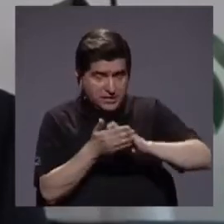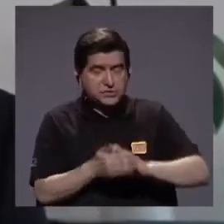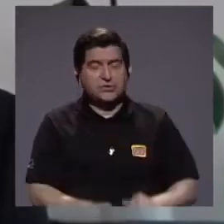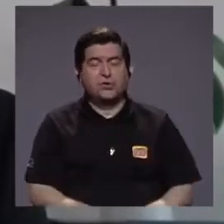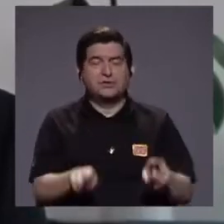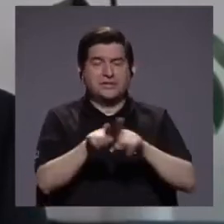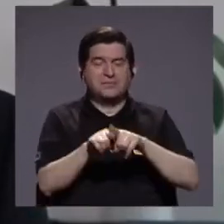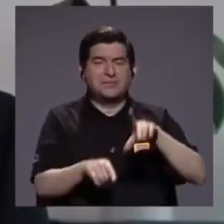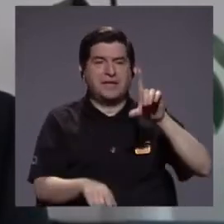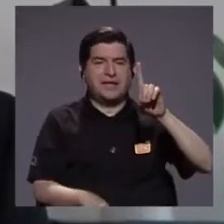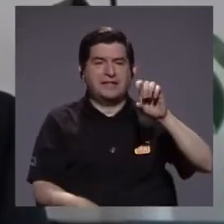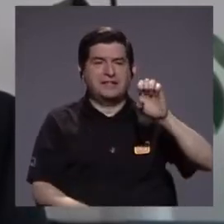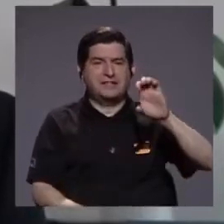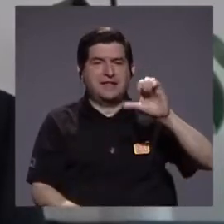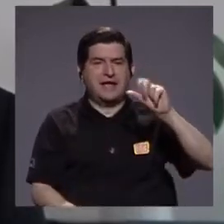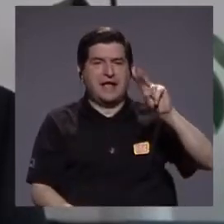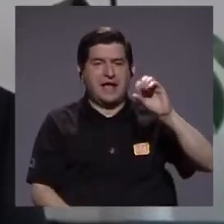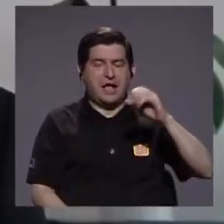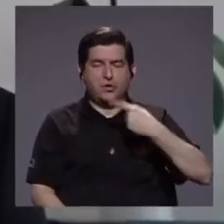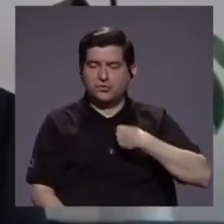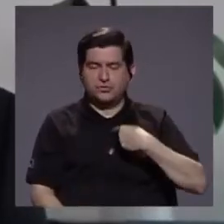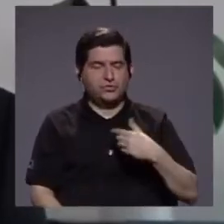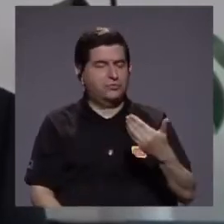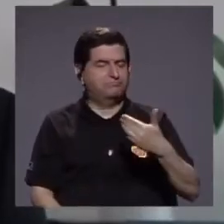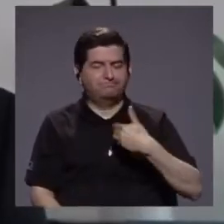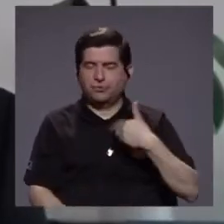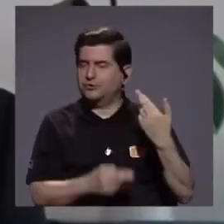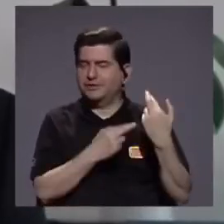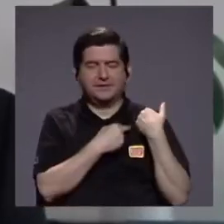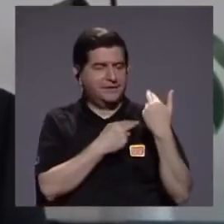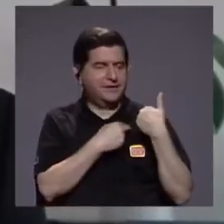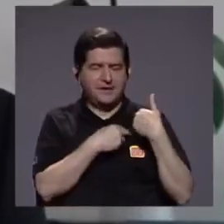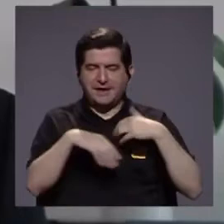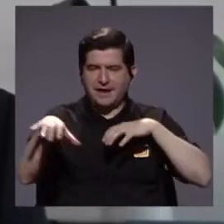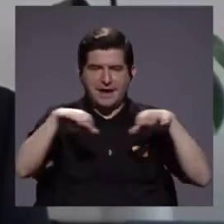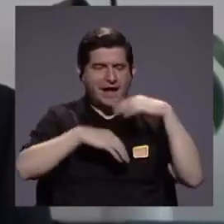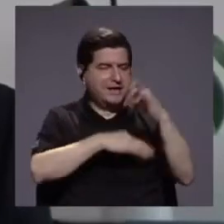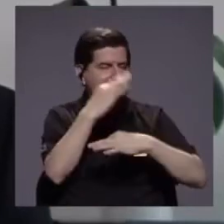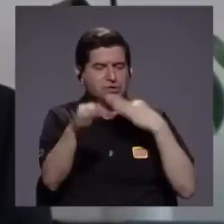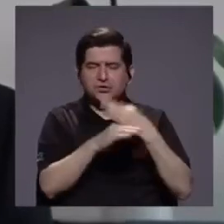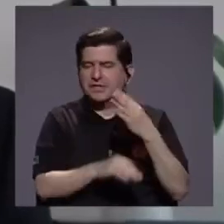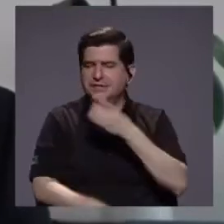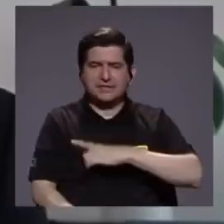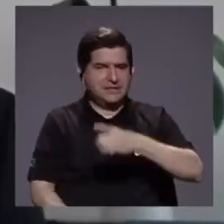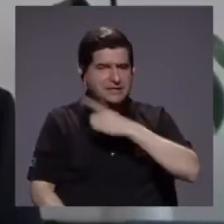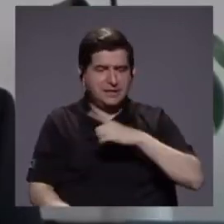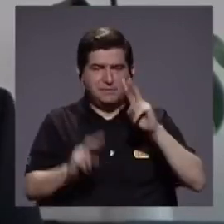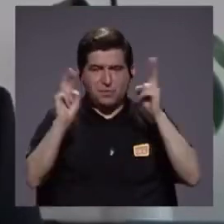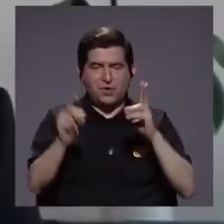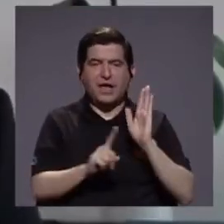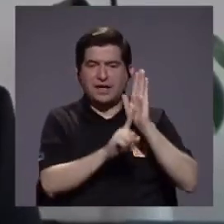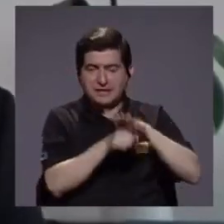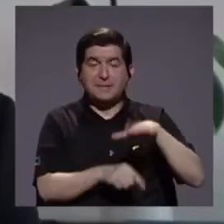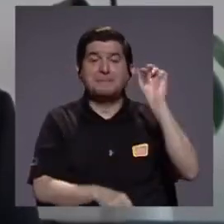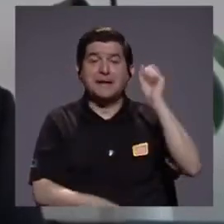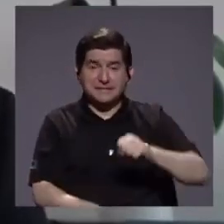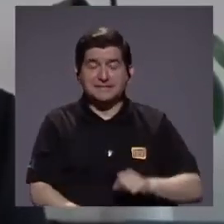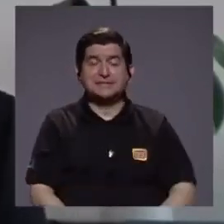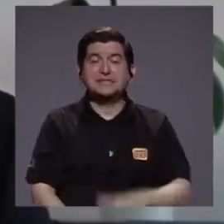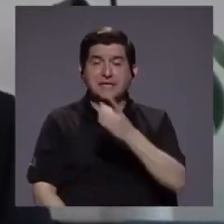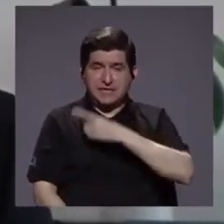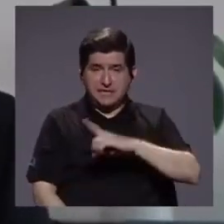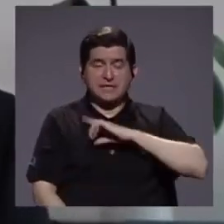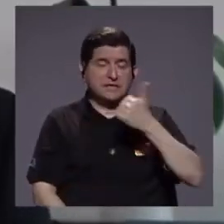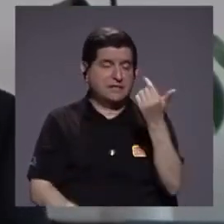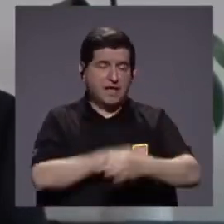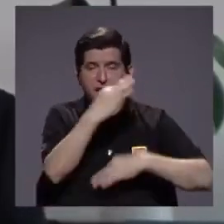de la facultad, no me ha correspondido ejecutar acciones de carácter disciplinario en temas de acoso, sí en temas disciplinarios de